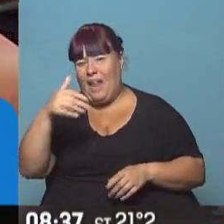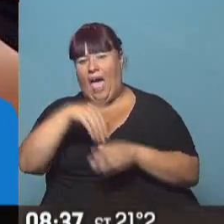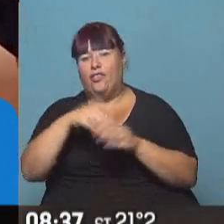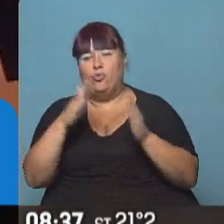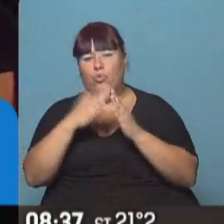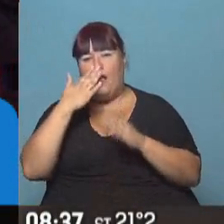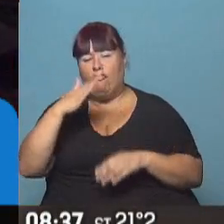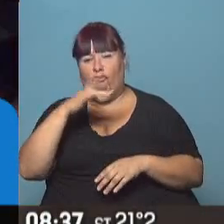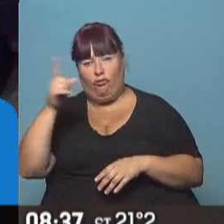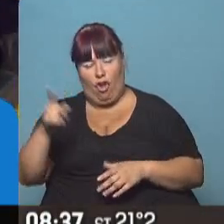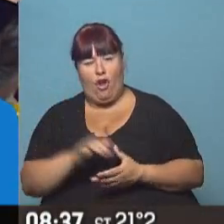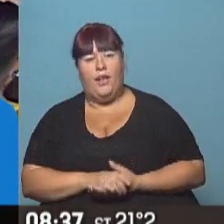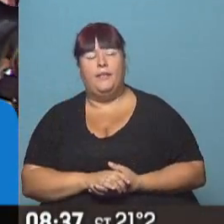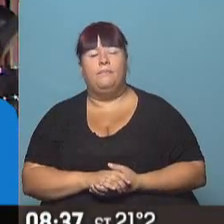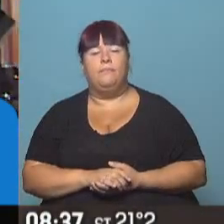casa en Flores.